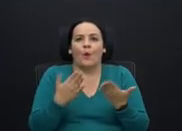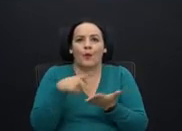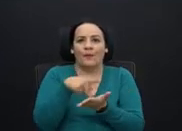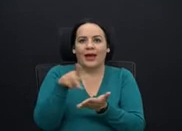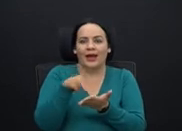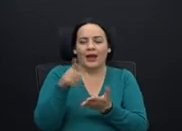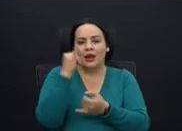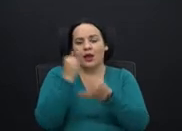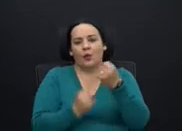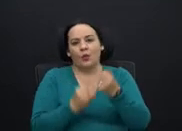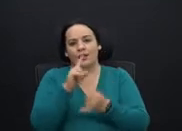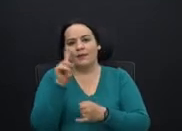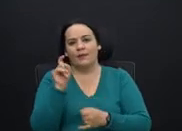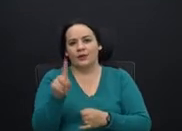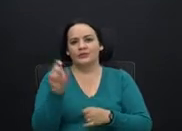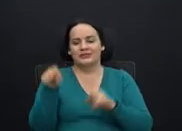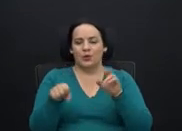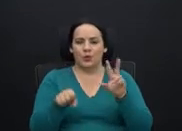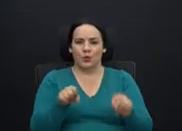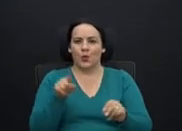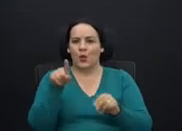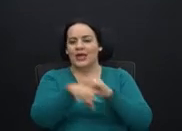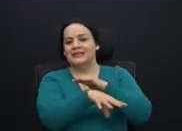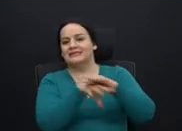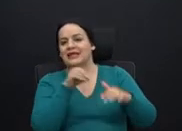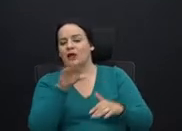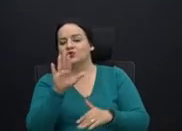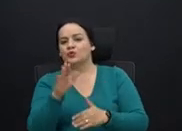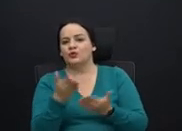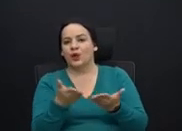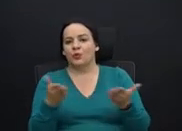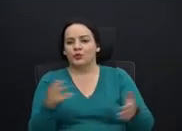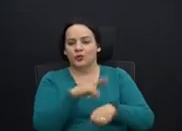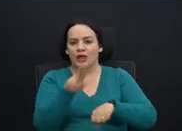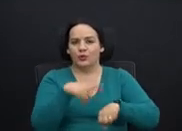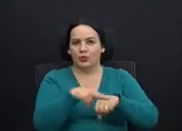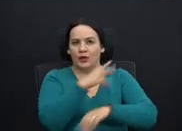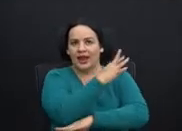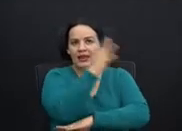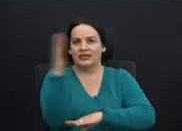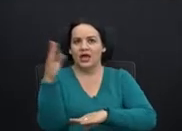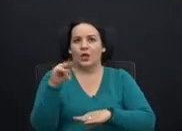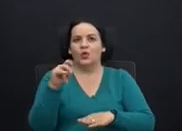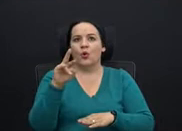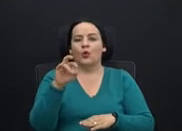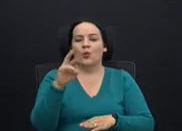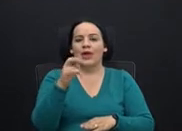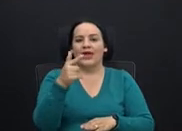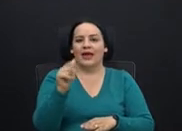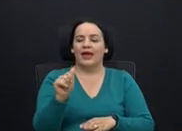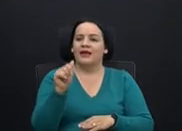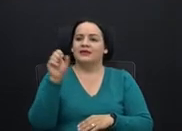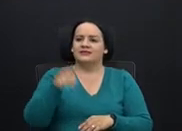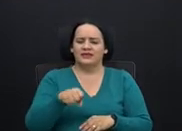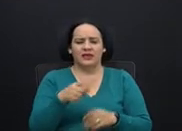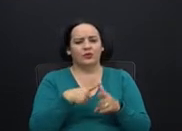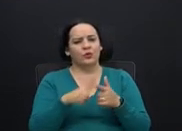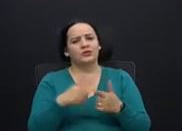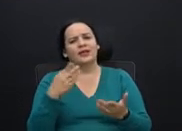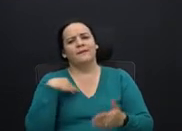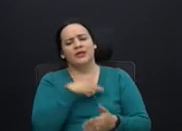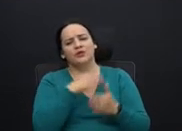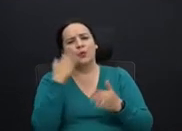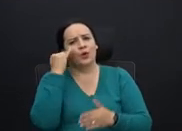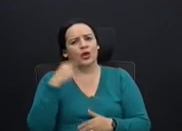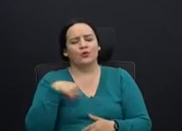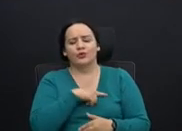La última pregunta de sí o no, ¿extrae sus recursos naturales Noruega? Sí. Entonces, ministro, ¿por qué nosotros no podemos